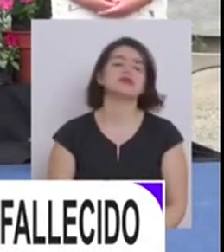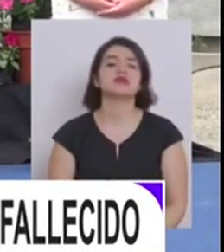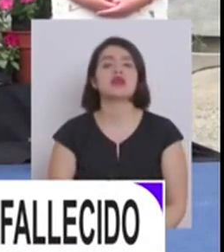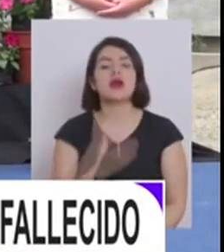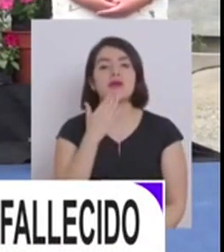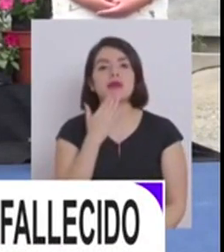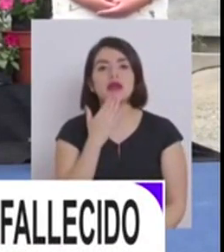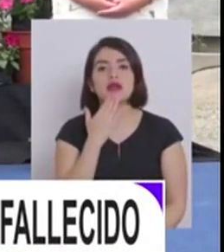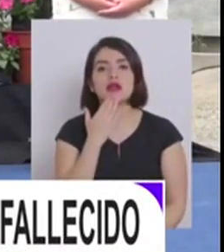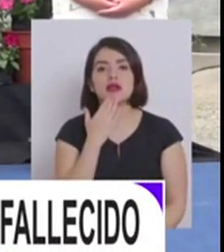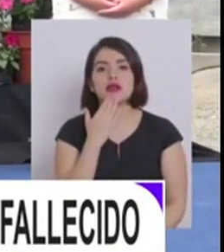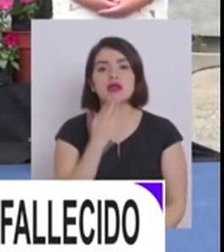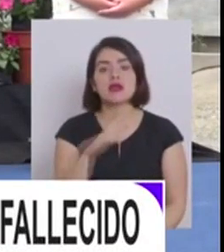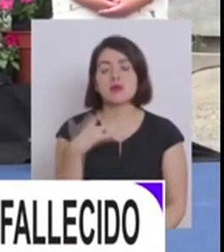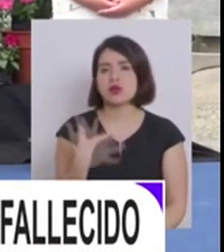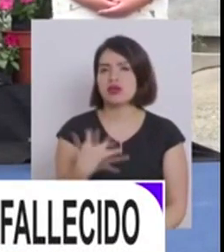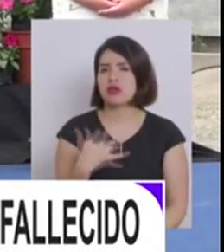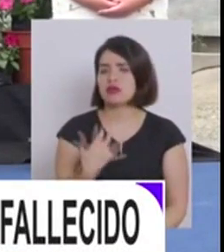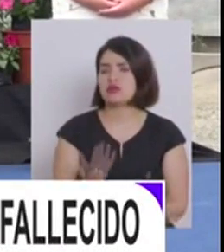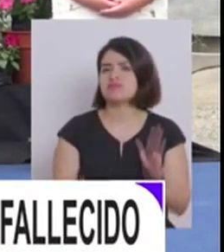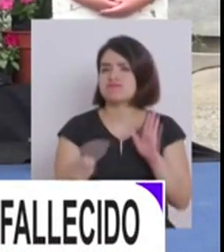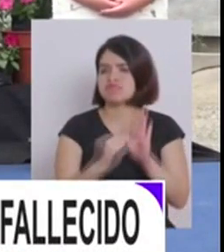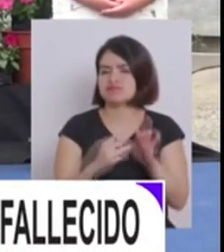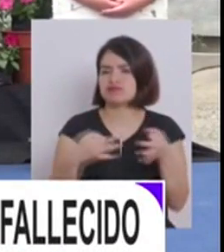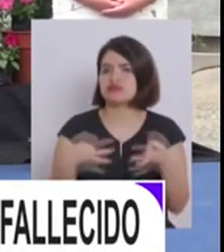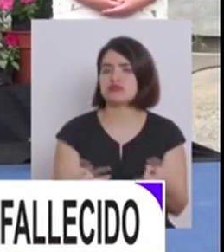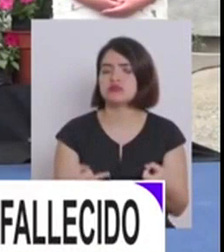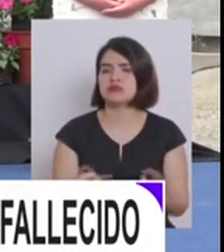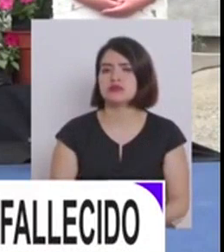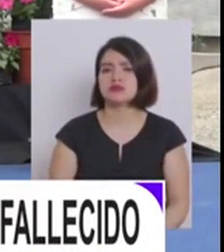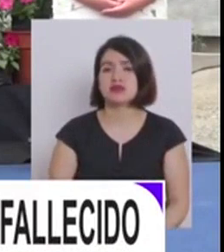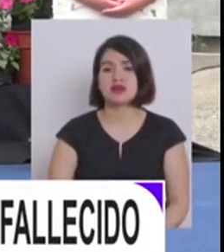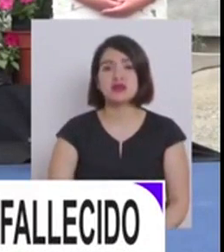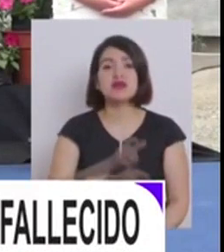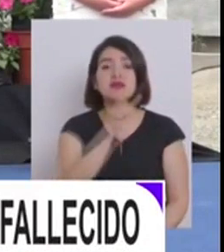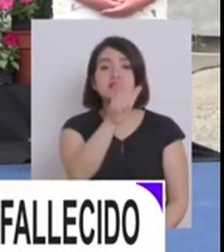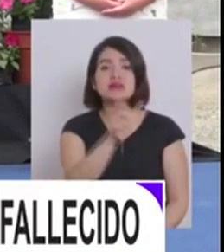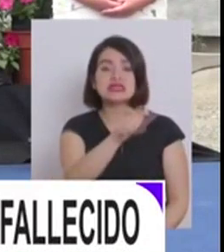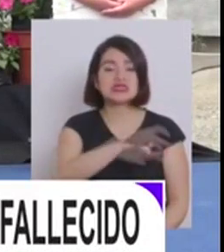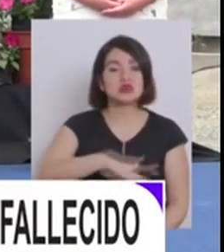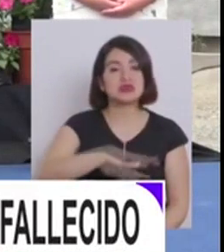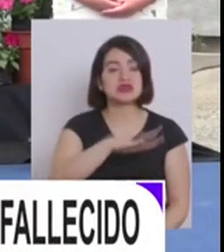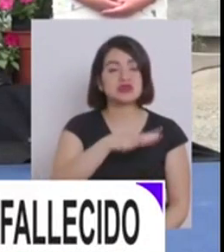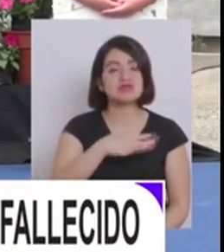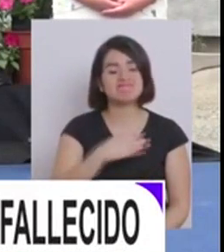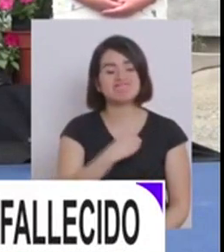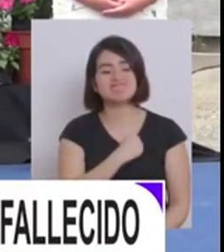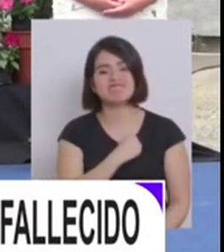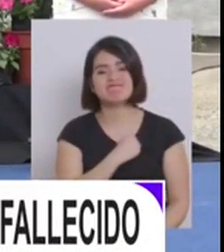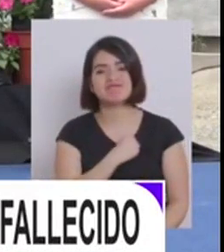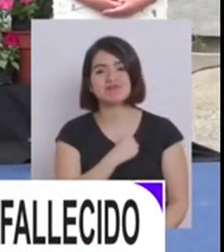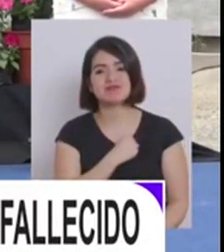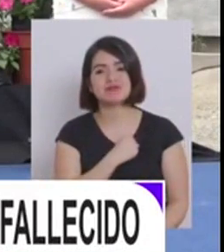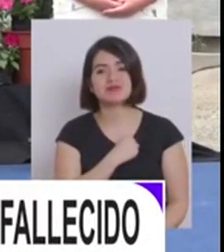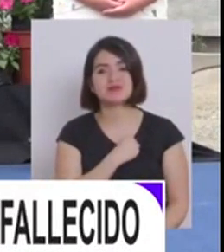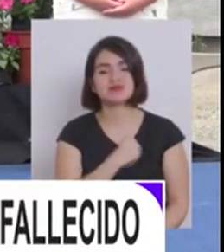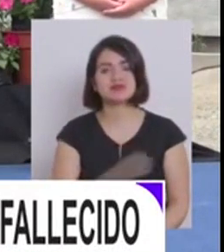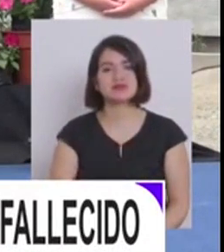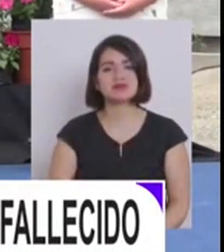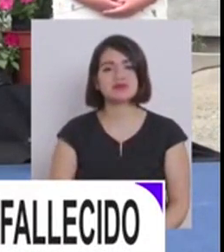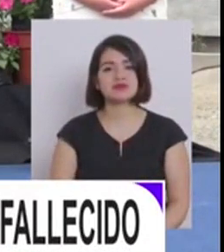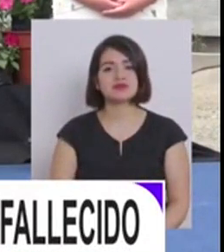muy importante de establecer, que después de ese lamentable hecho ocurrió